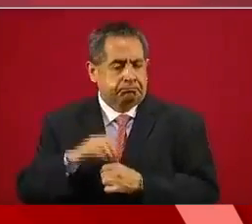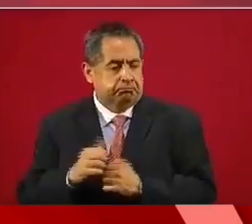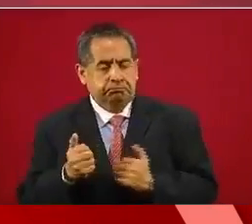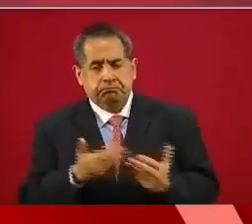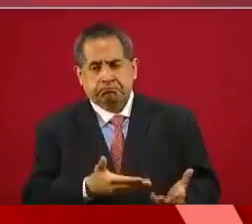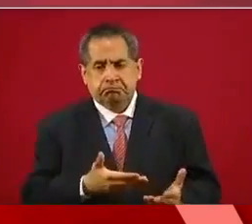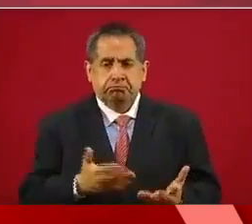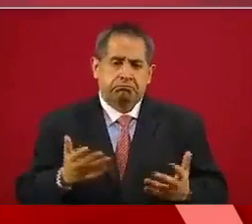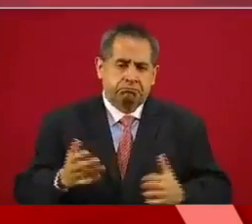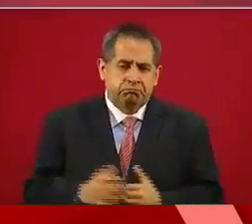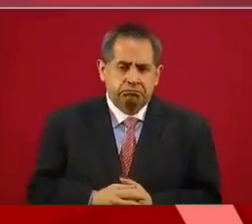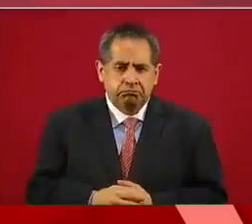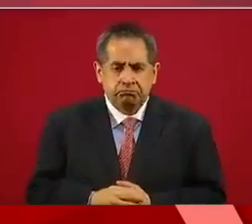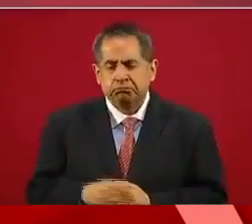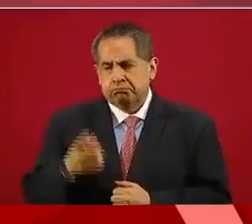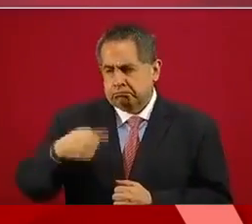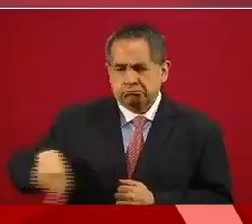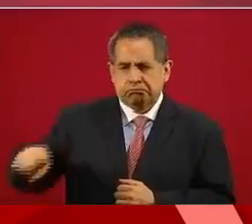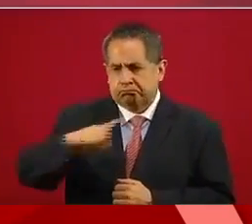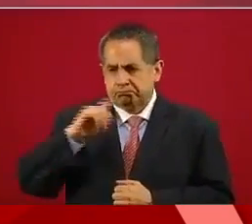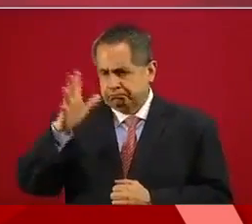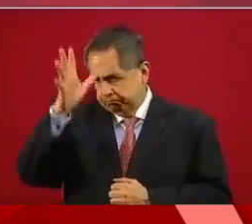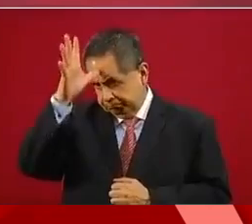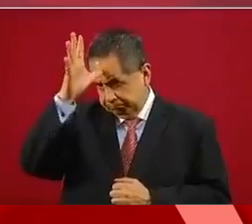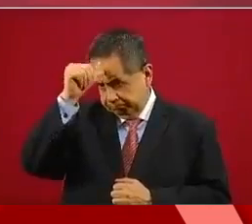desde luego fue un acuerdo